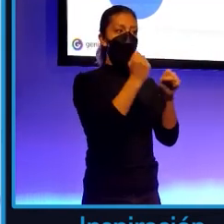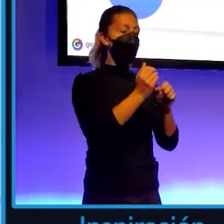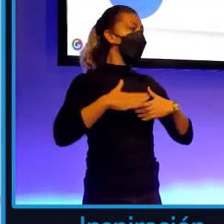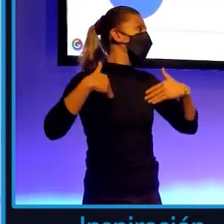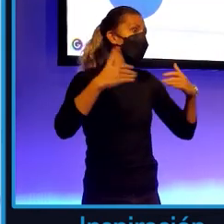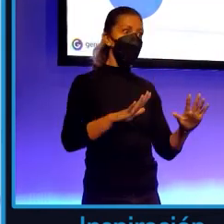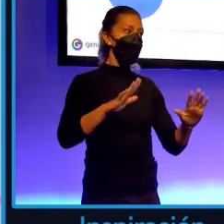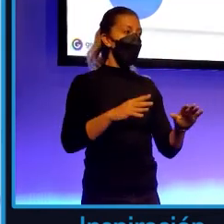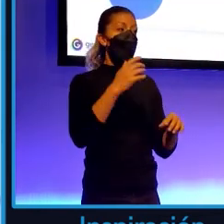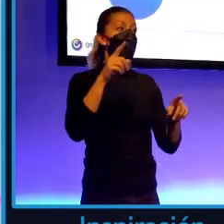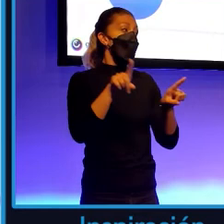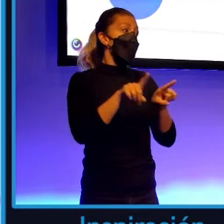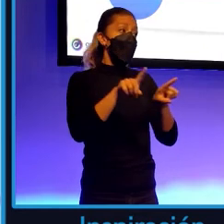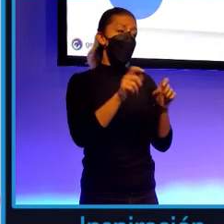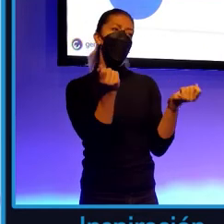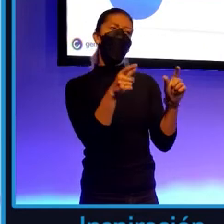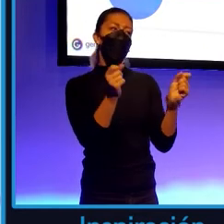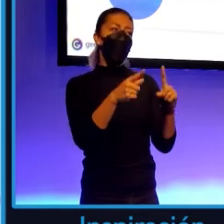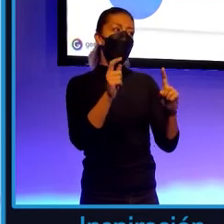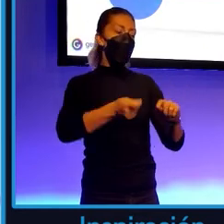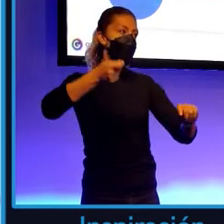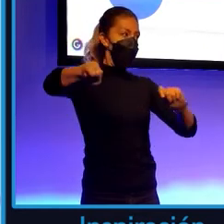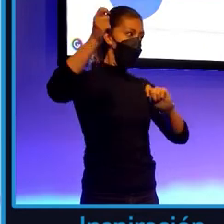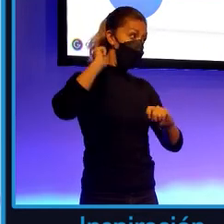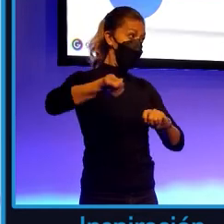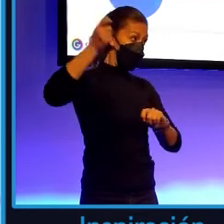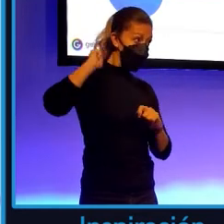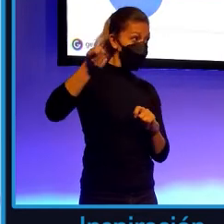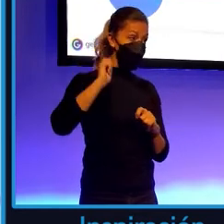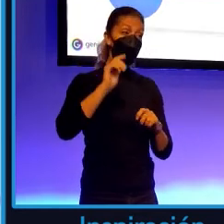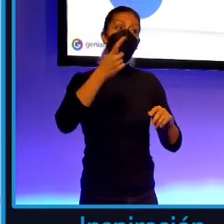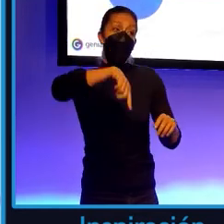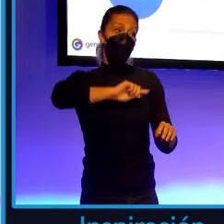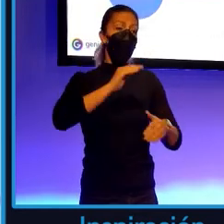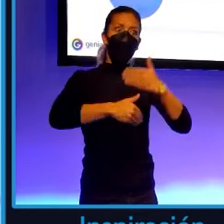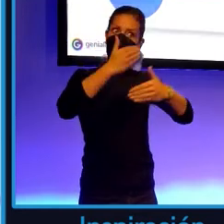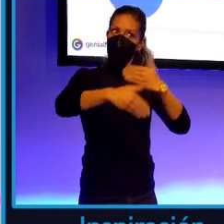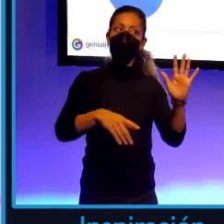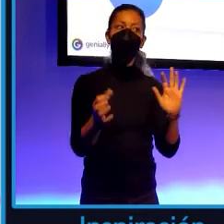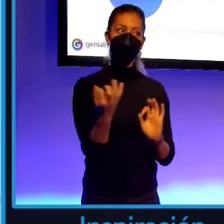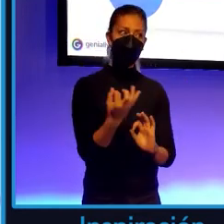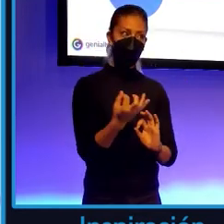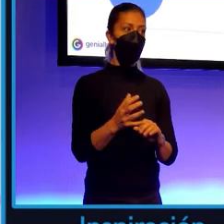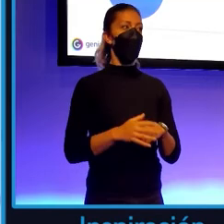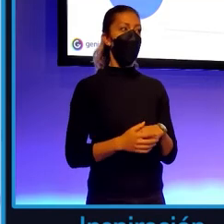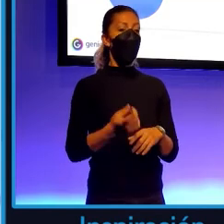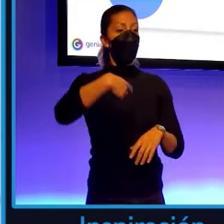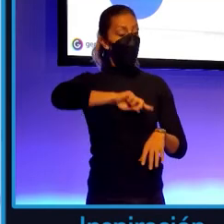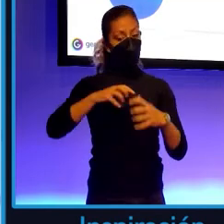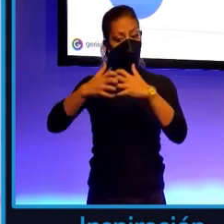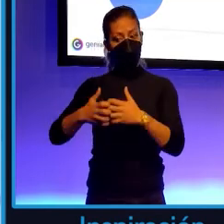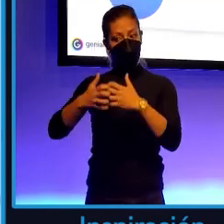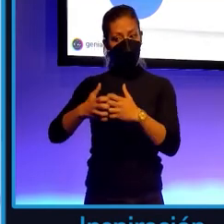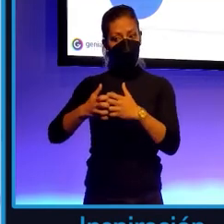parece es parecido pues tendremos que evolucionar tendremos que utilizar las máquinas para hacer ese trabajo